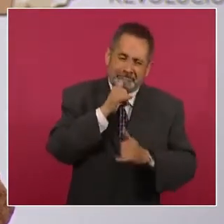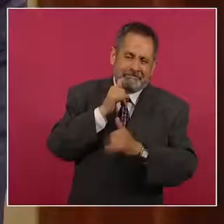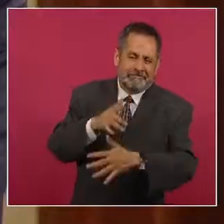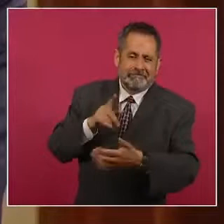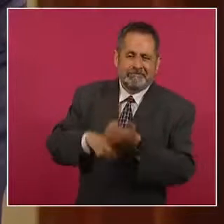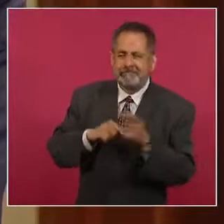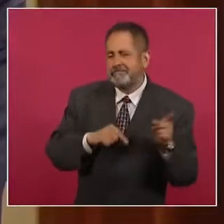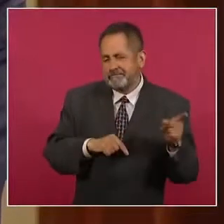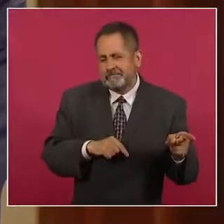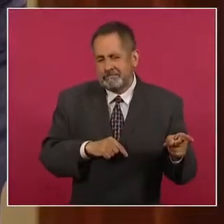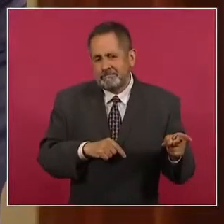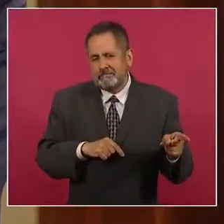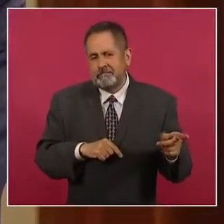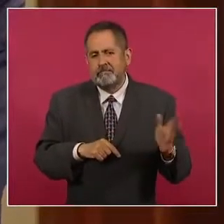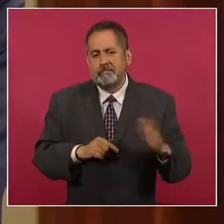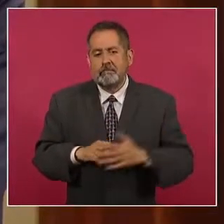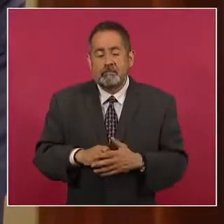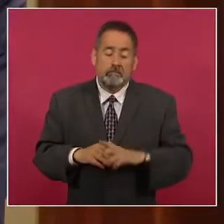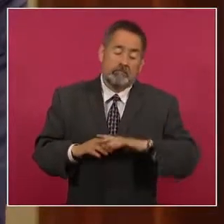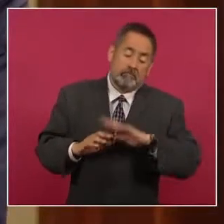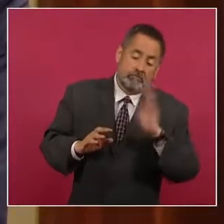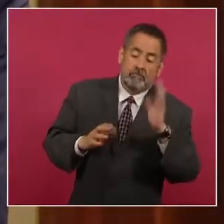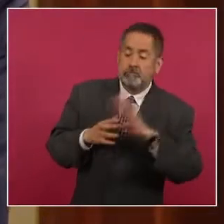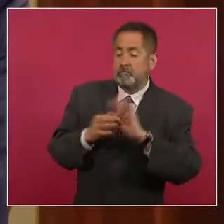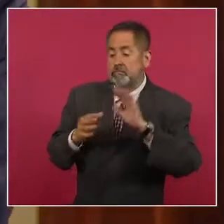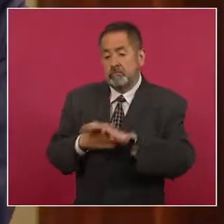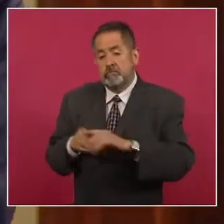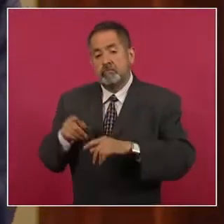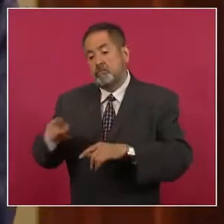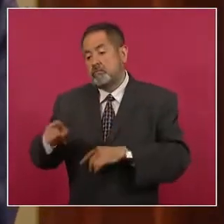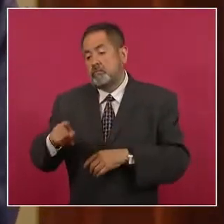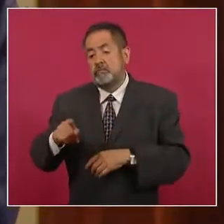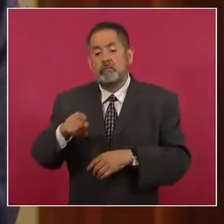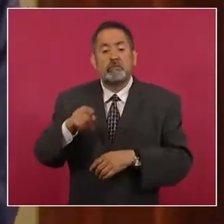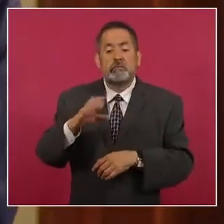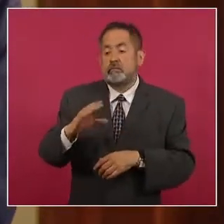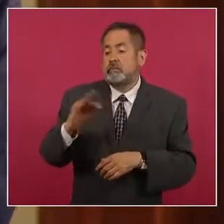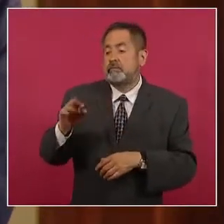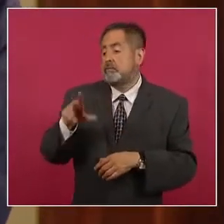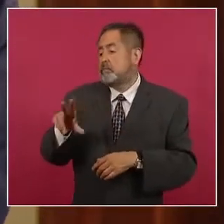de que no se consideraba como energía limpia